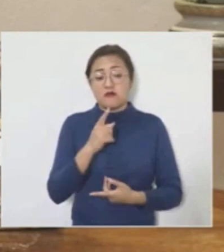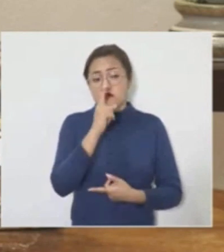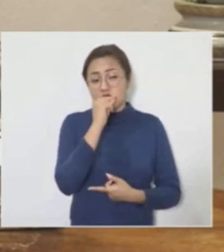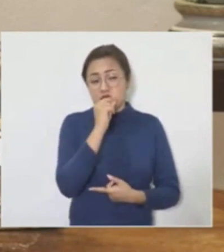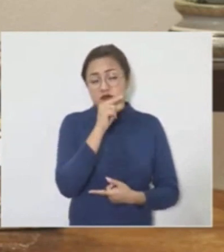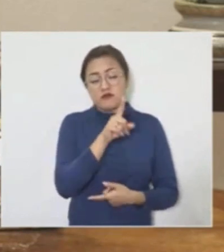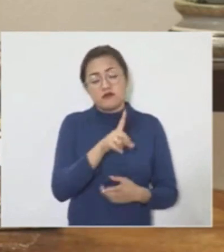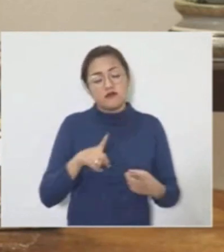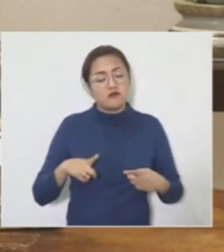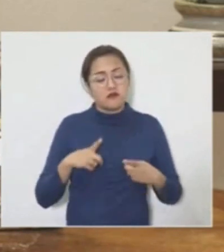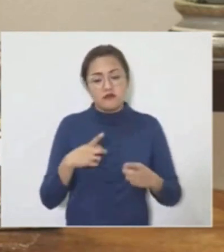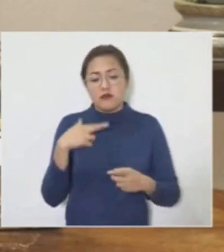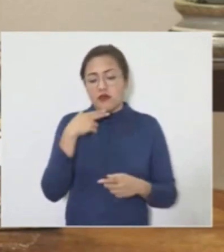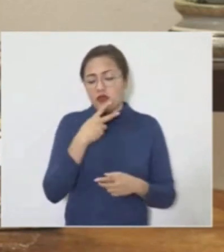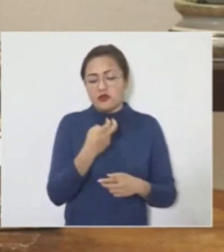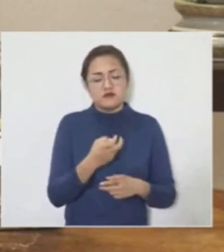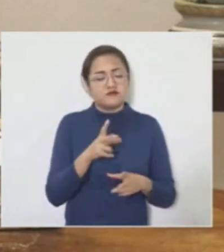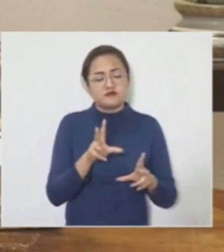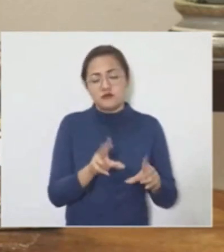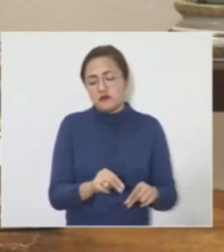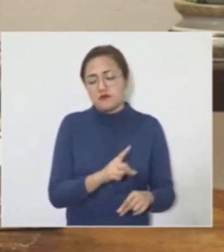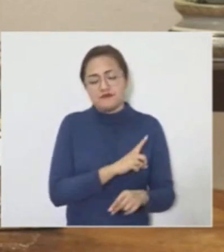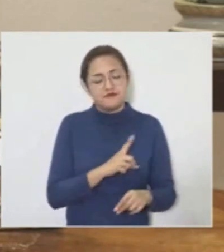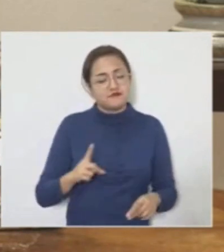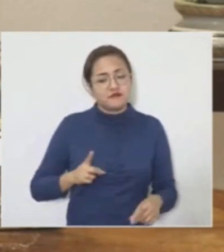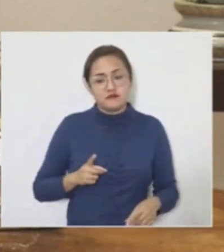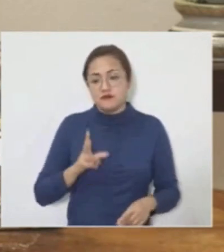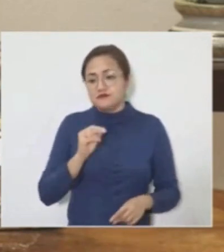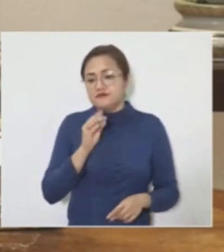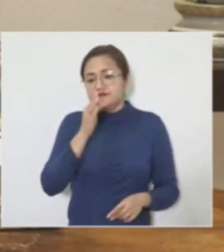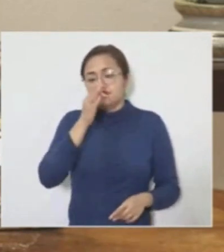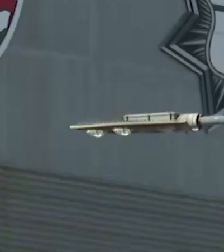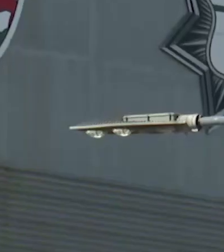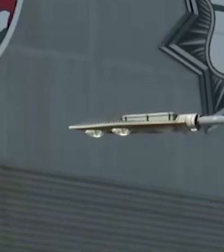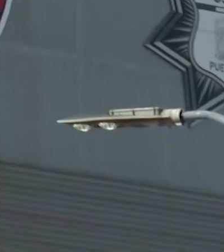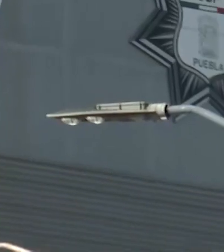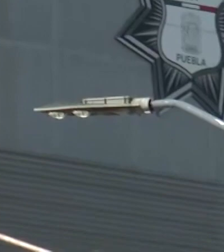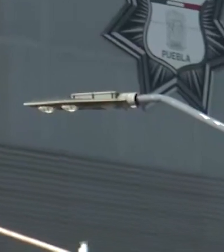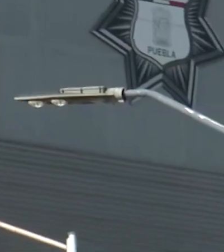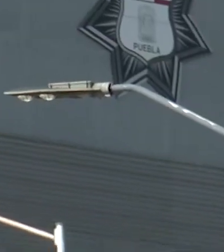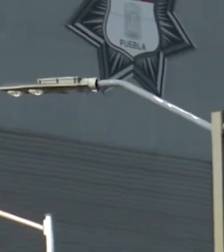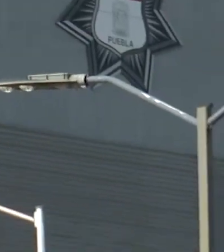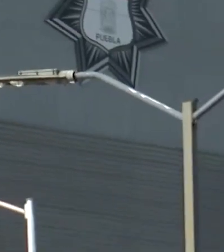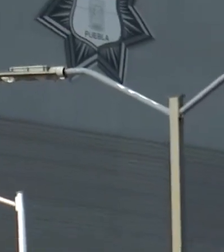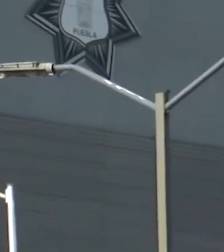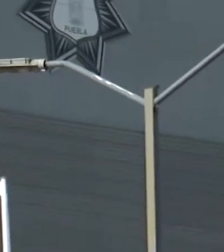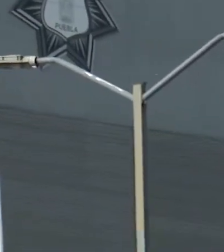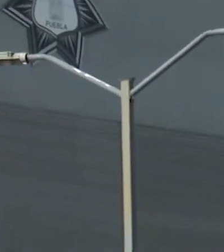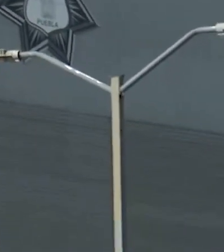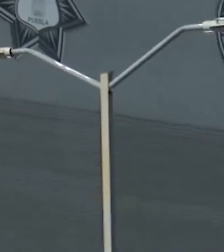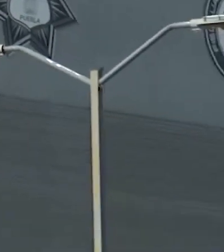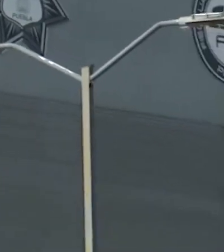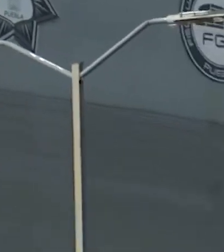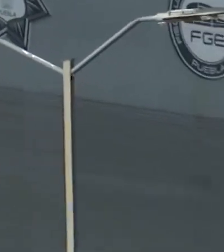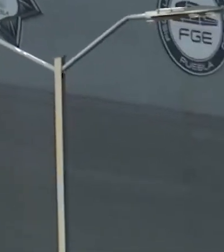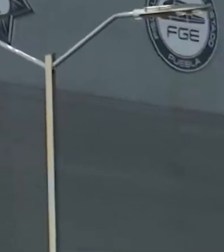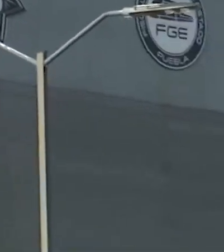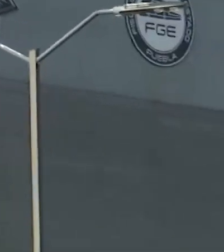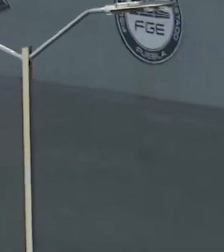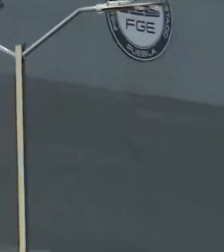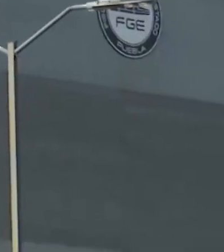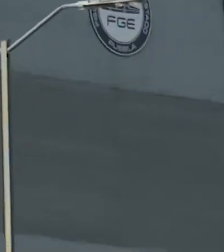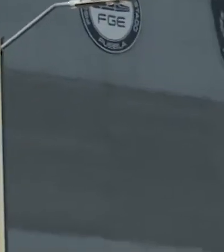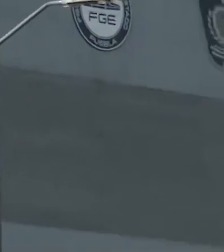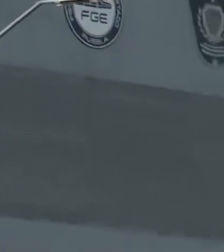o jefes policiacos no lo vamos a permitir por otro lado habló sobre los cambios al interior de